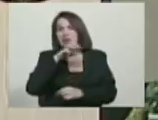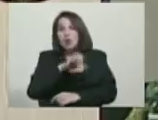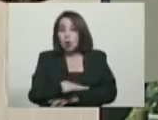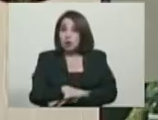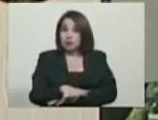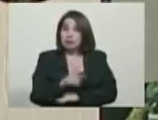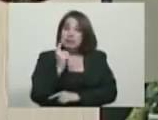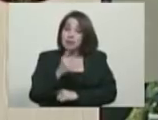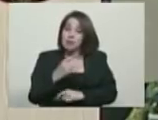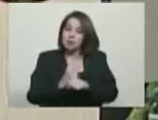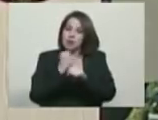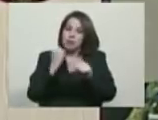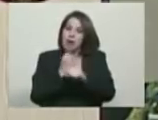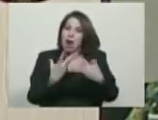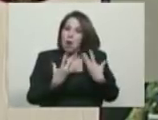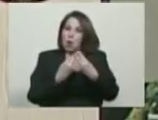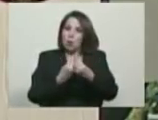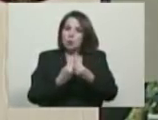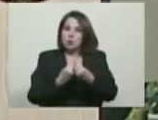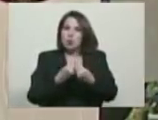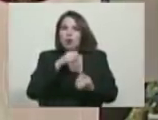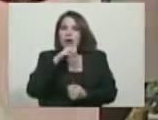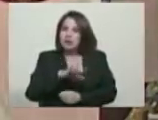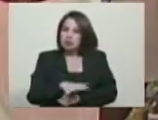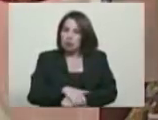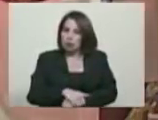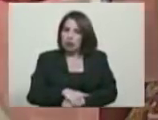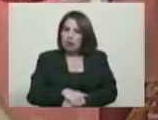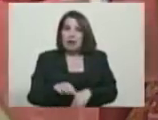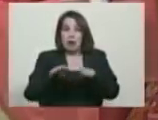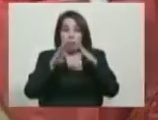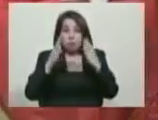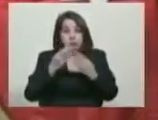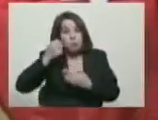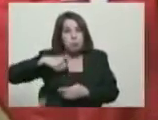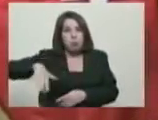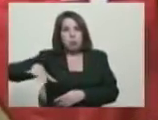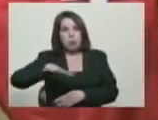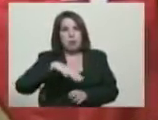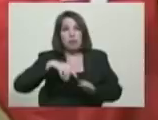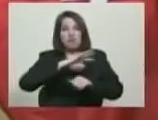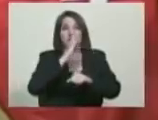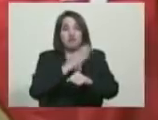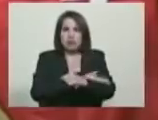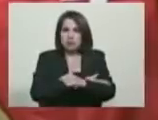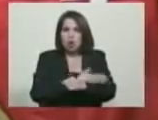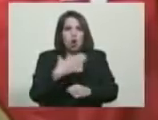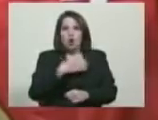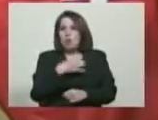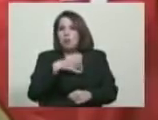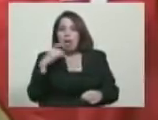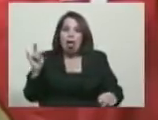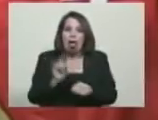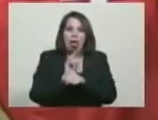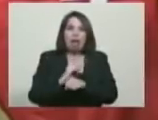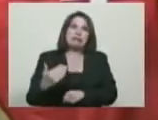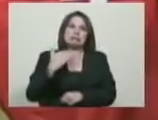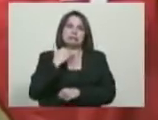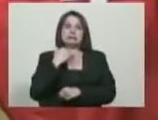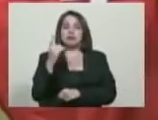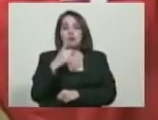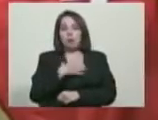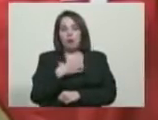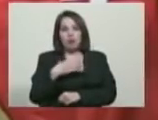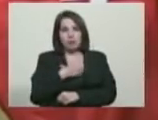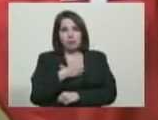Tenemos la fuerza, tenemos el pueblo, tenemos la historia, lo tenemos todo. No tenemos derecho a fallar y no vamos a fallar. Así que,